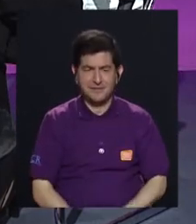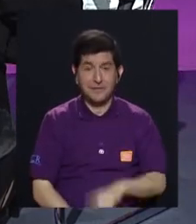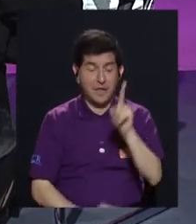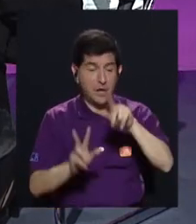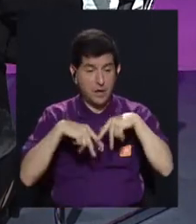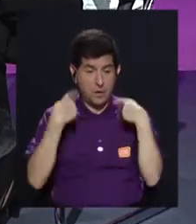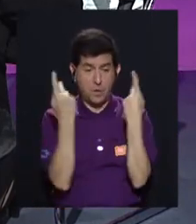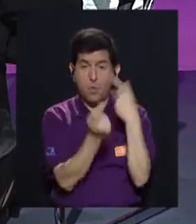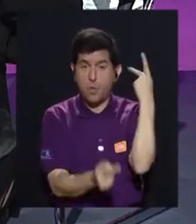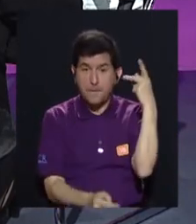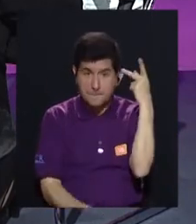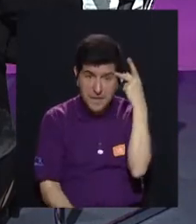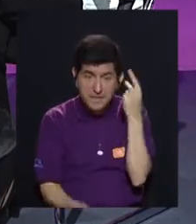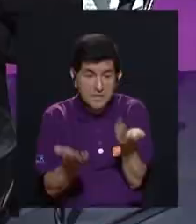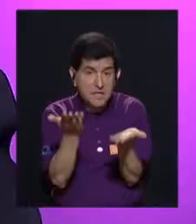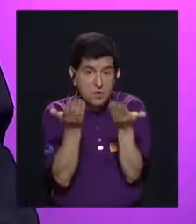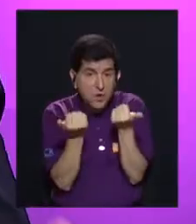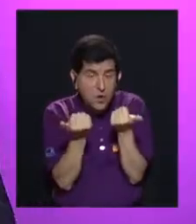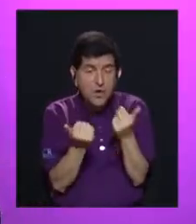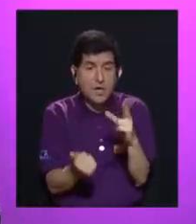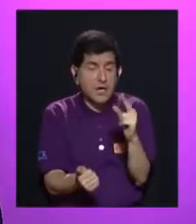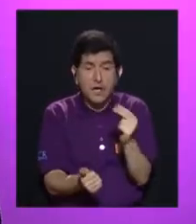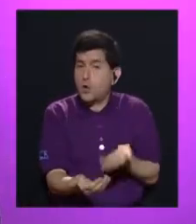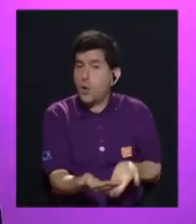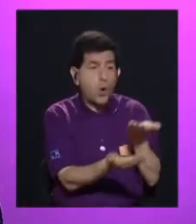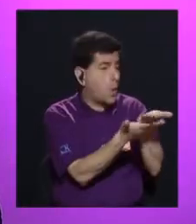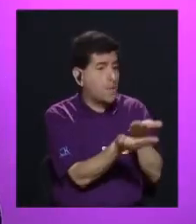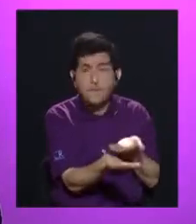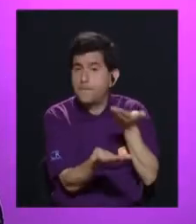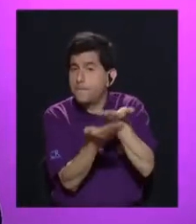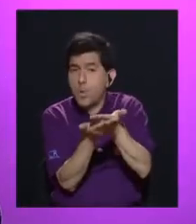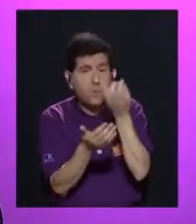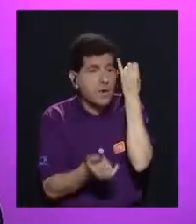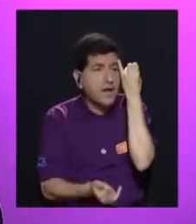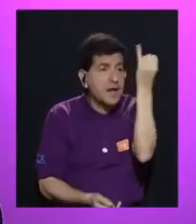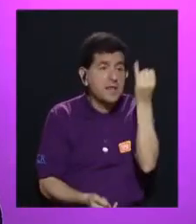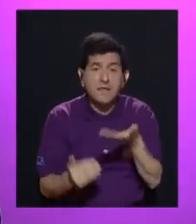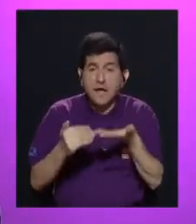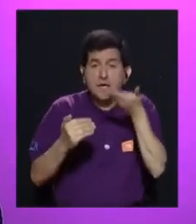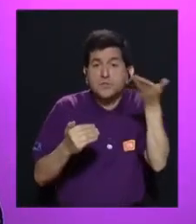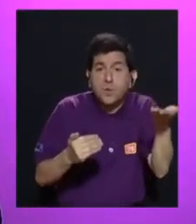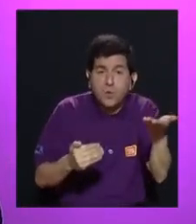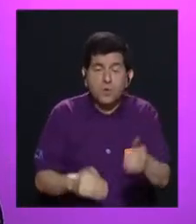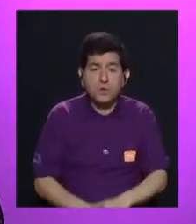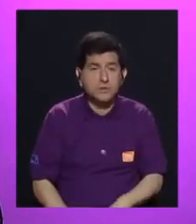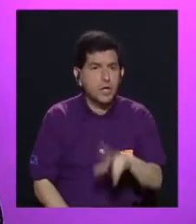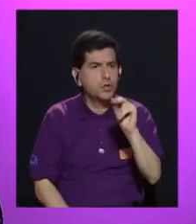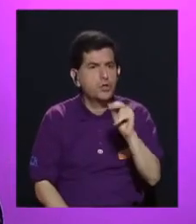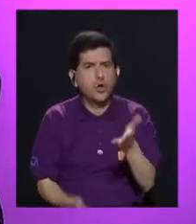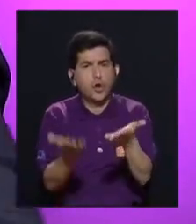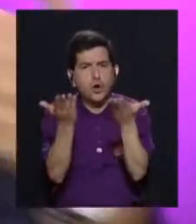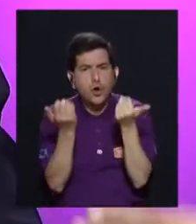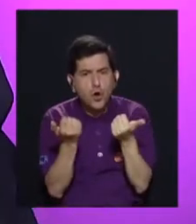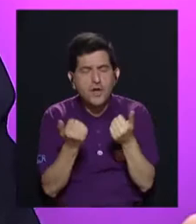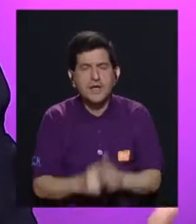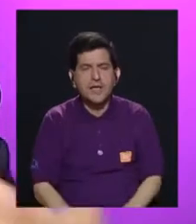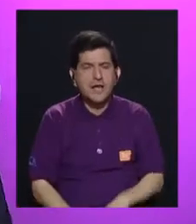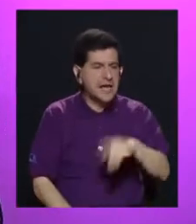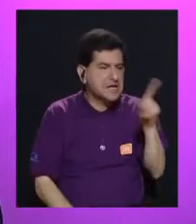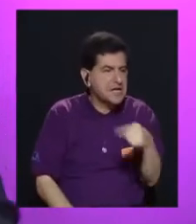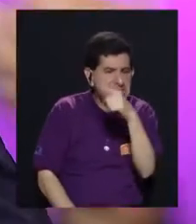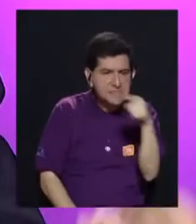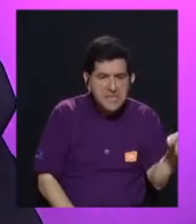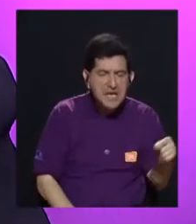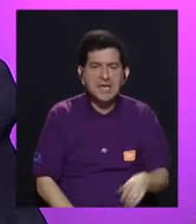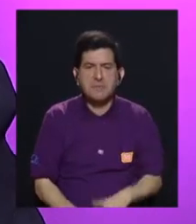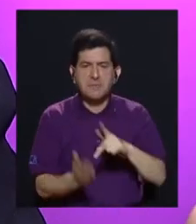partido político que lo que quiere no es llegar a proponer cosas o ideas planteamientos sino que quiere venir a votar a